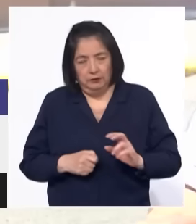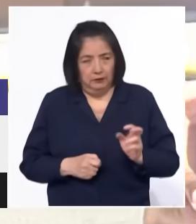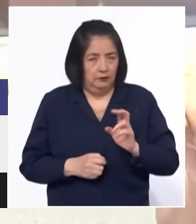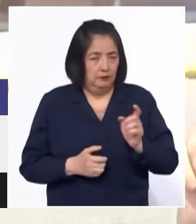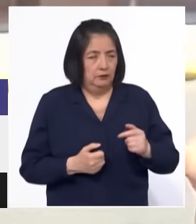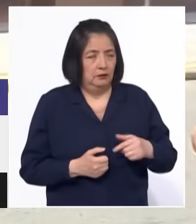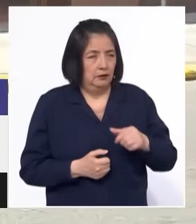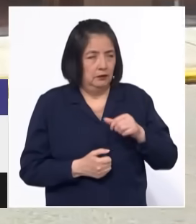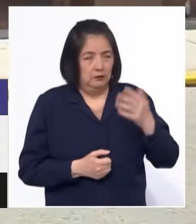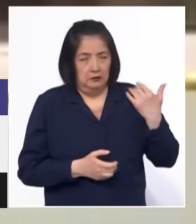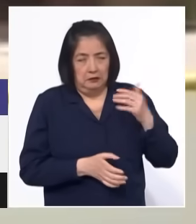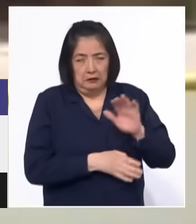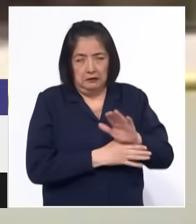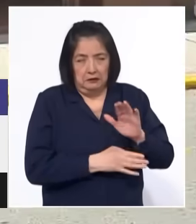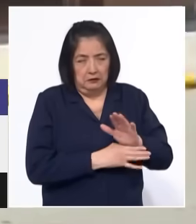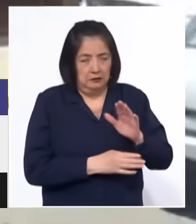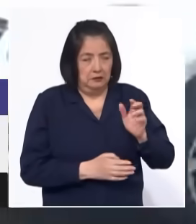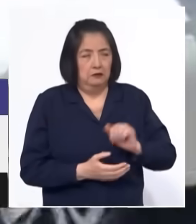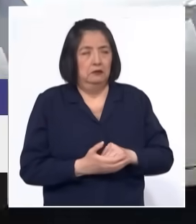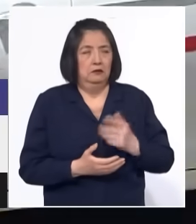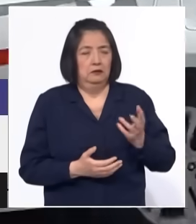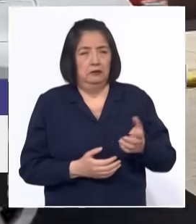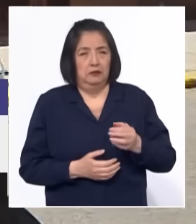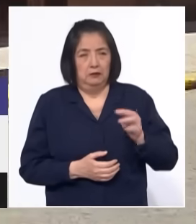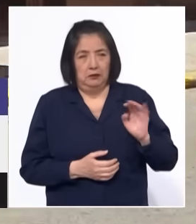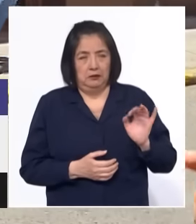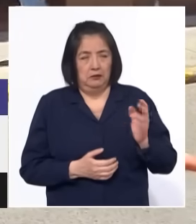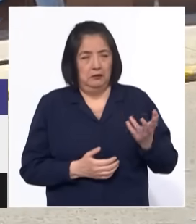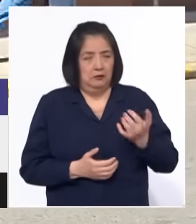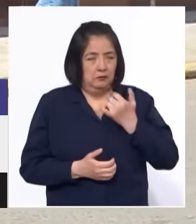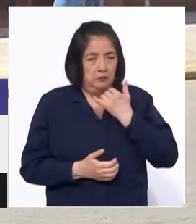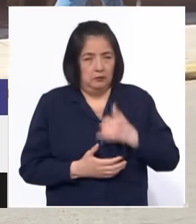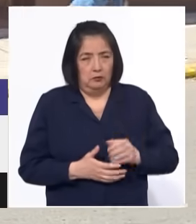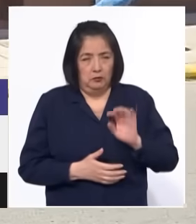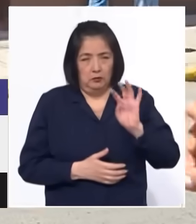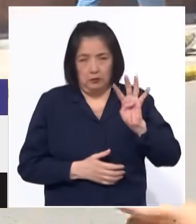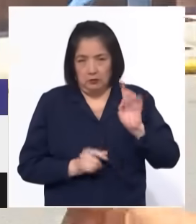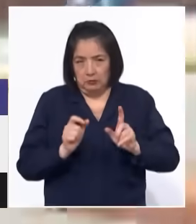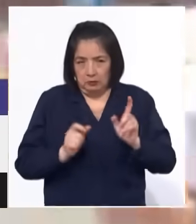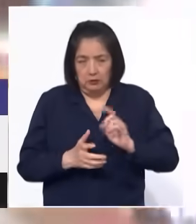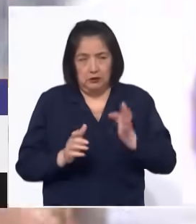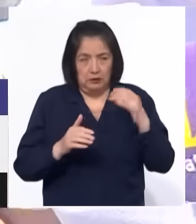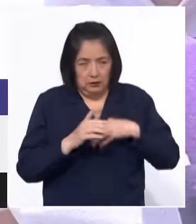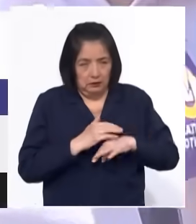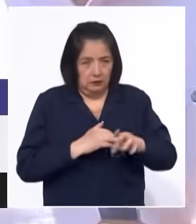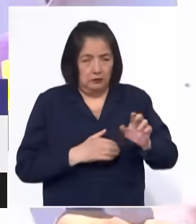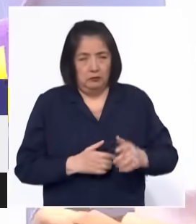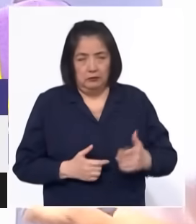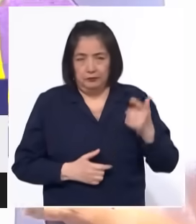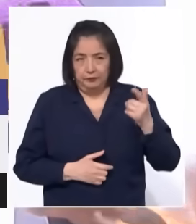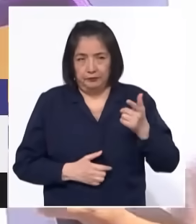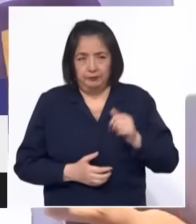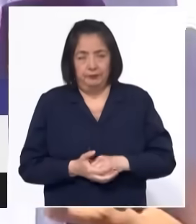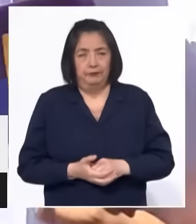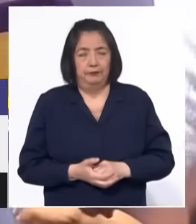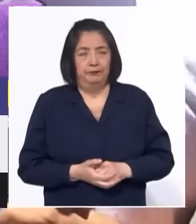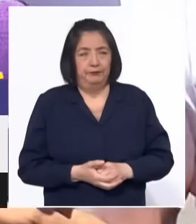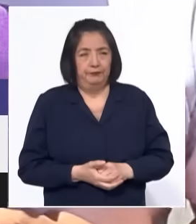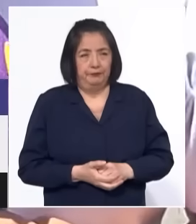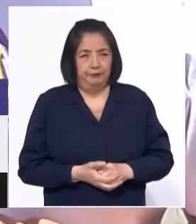la tarde del último miércoles? Cuatro sujetos ingresaron armados